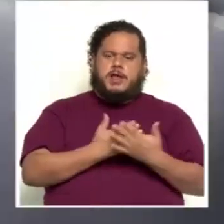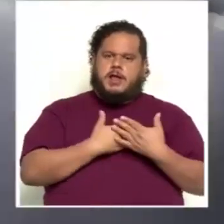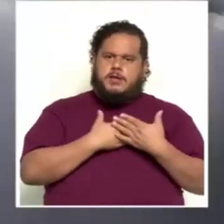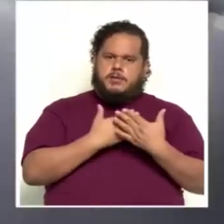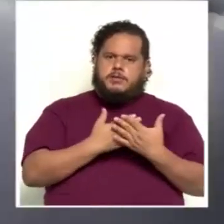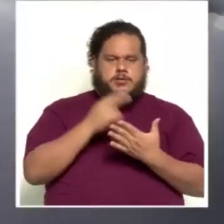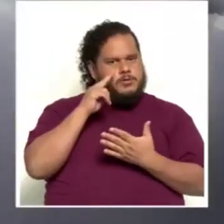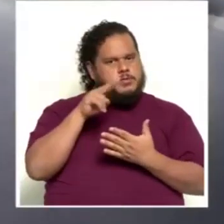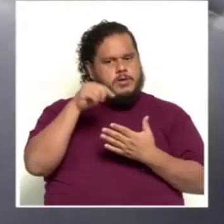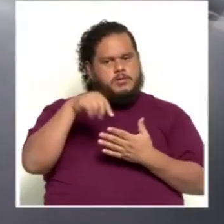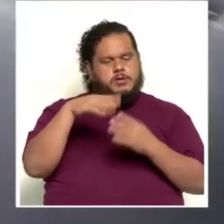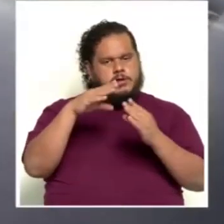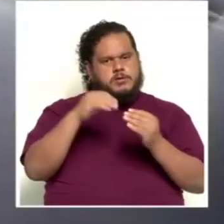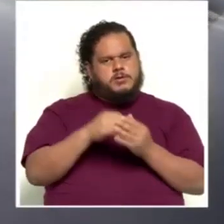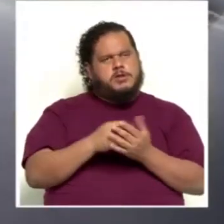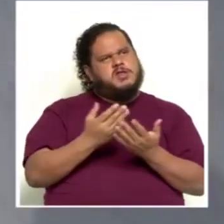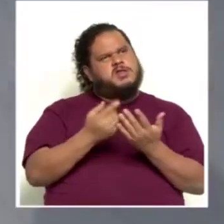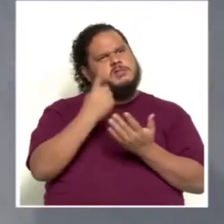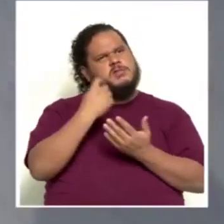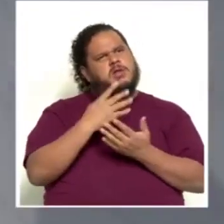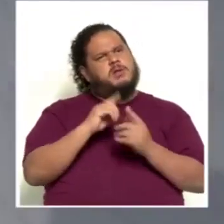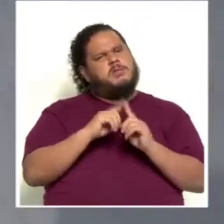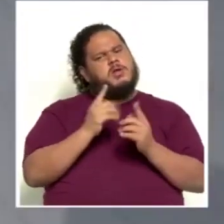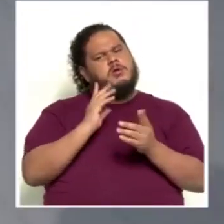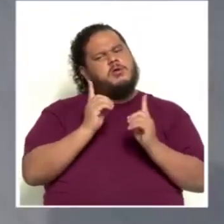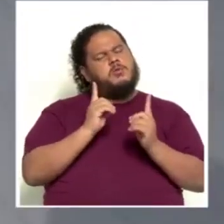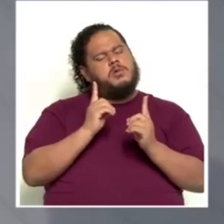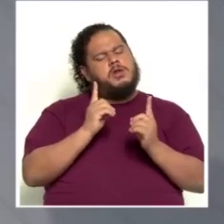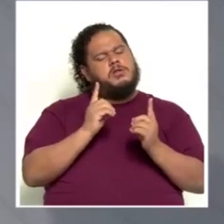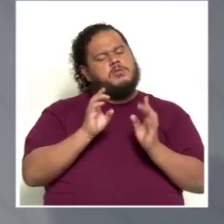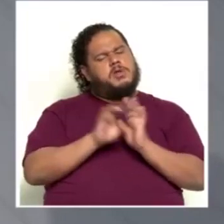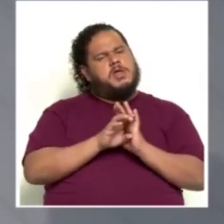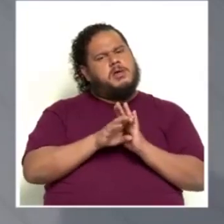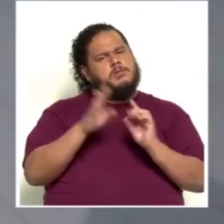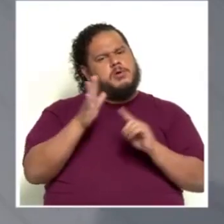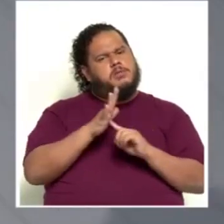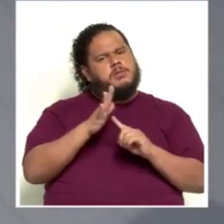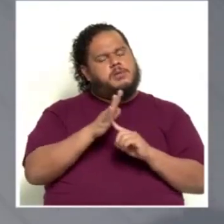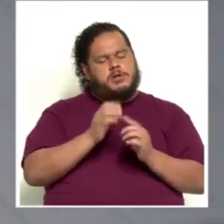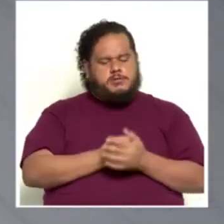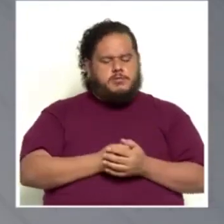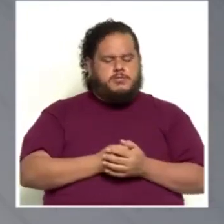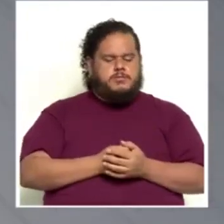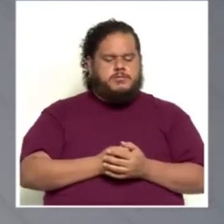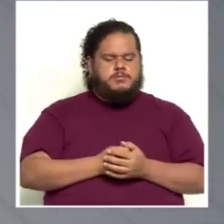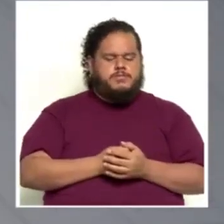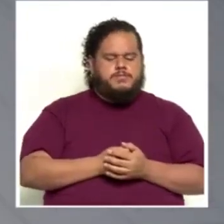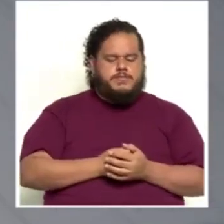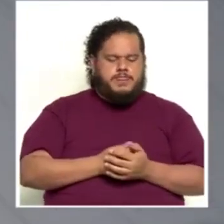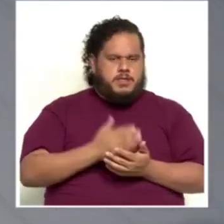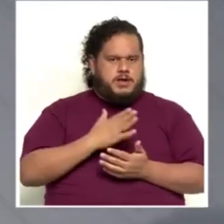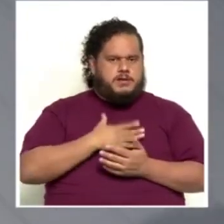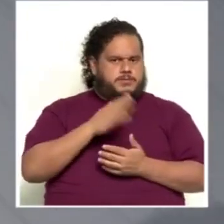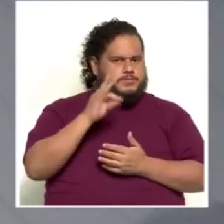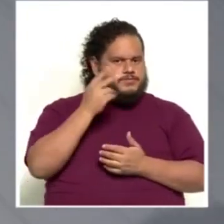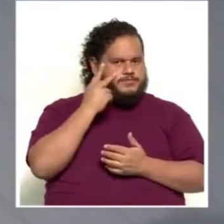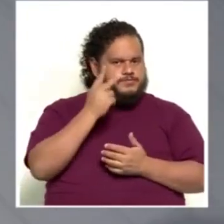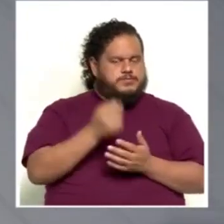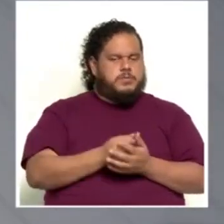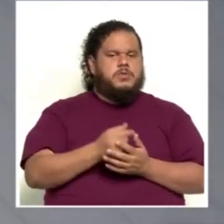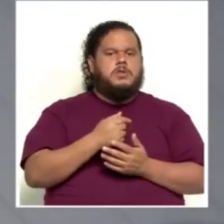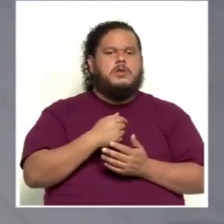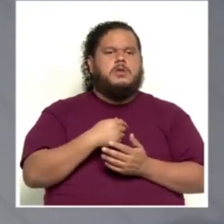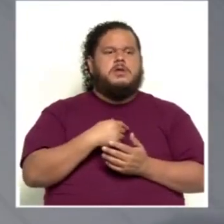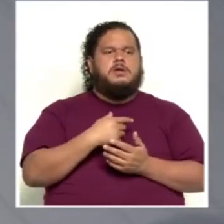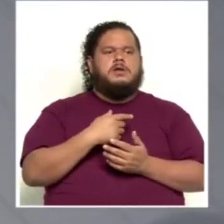nos ven esta noche se estarían preguntando, bueno, pero ¿cuál es un ejemplo de populismo? Bueno, a mi manera de ver, la